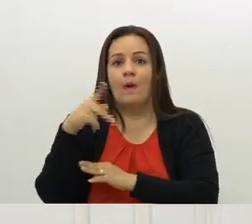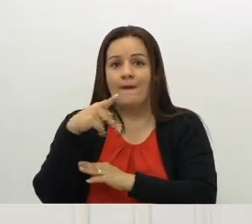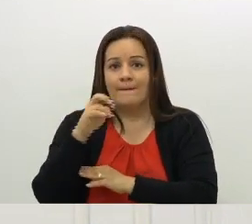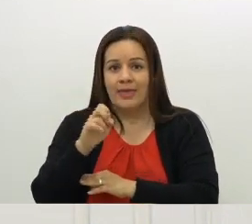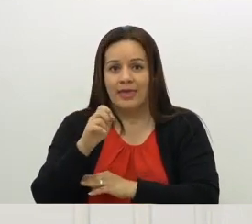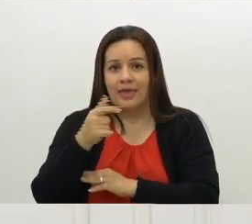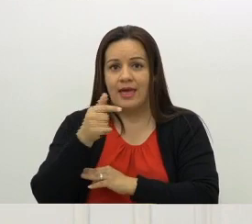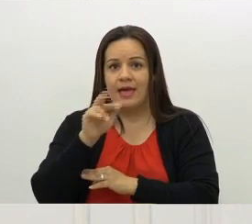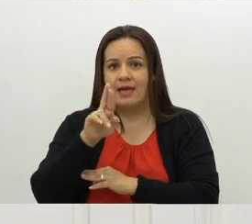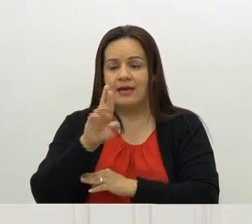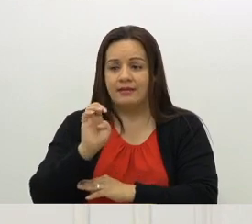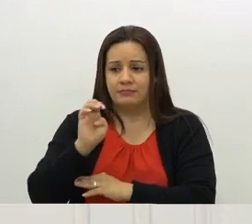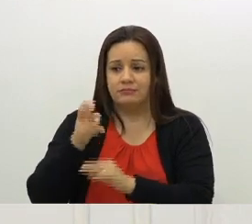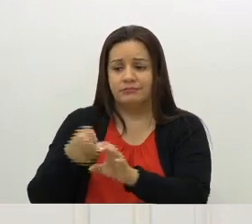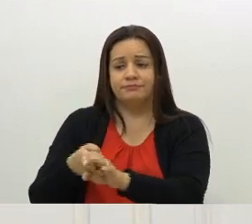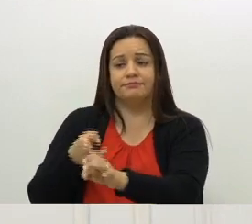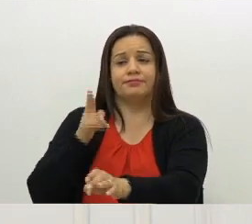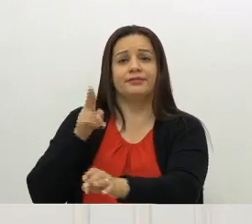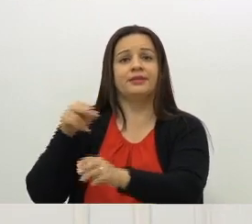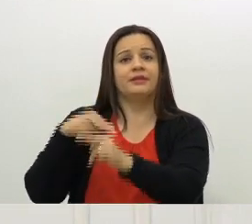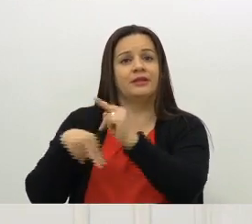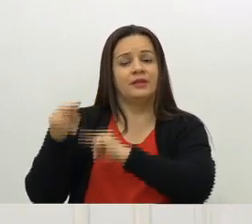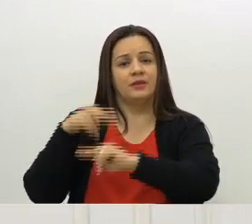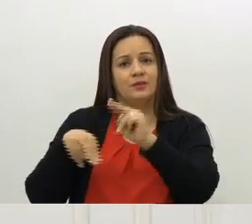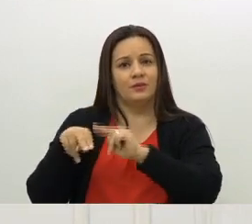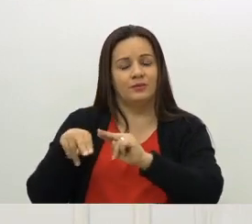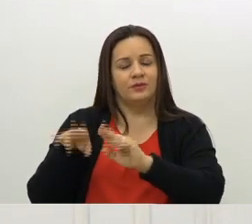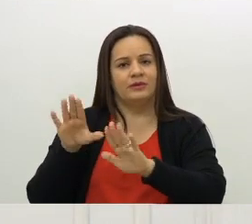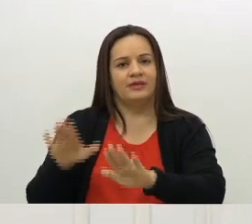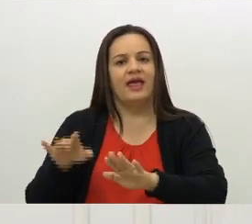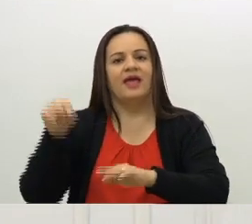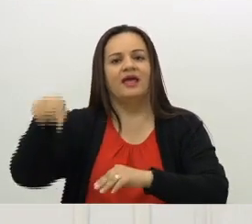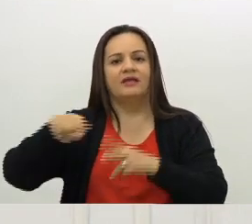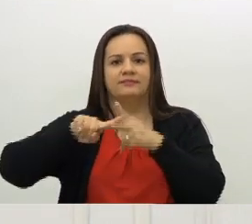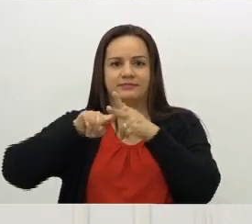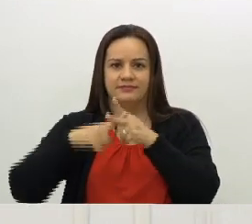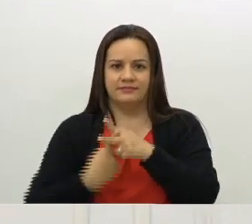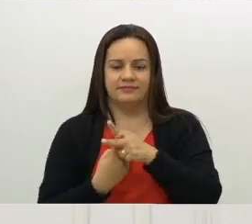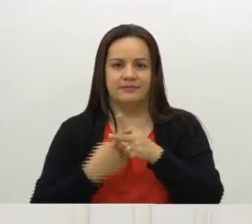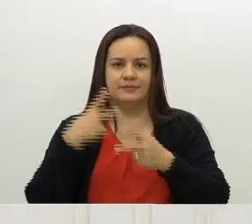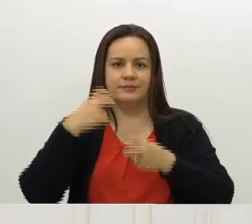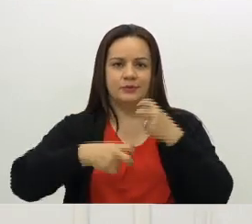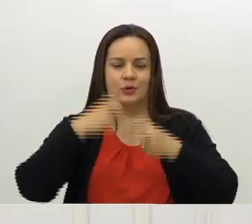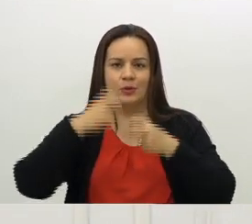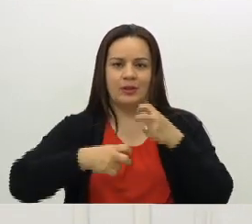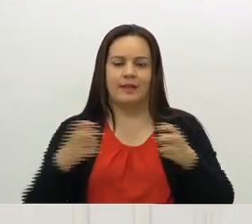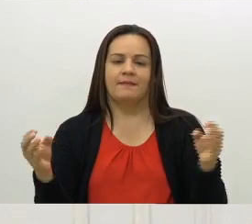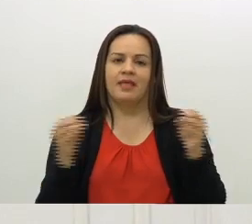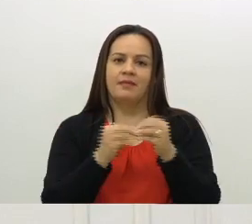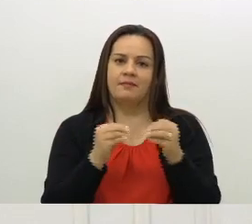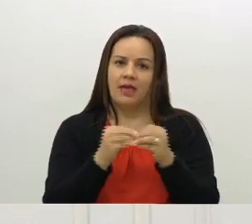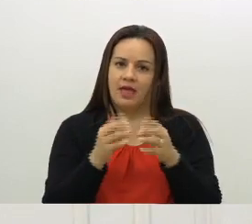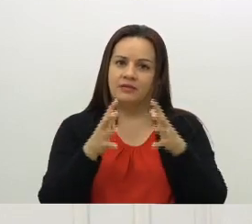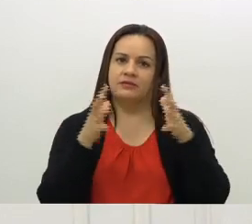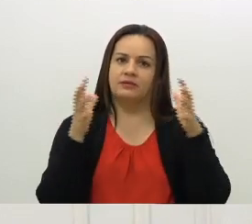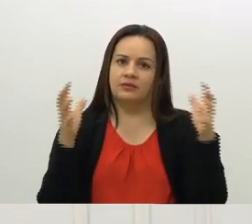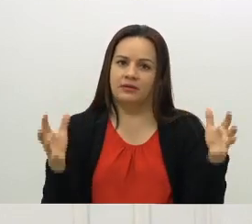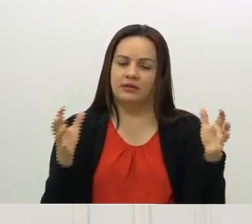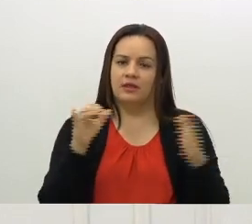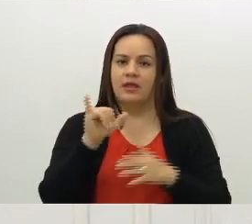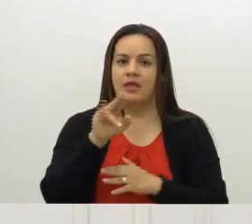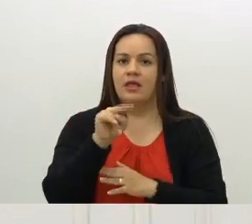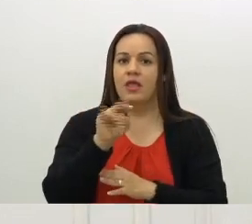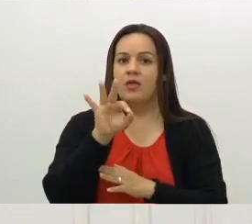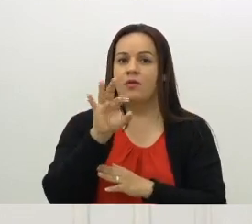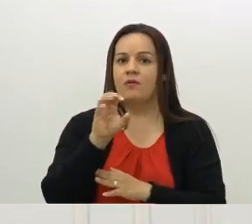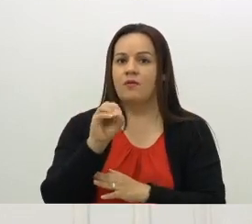estar, y entonces ahí es donde empieza el problema más severo. Infocop